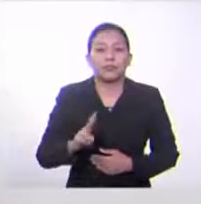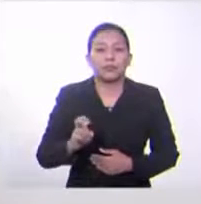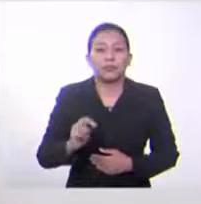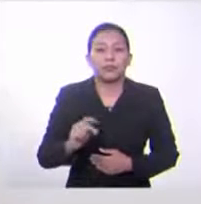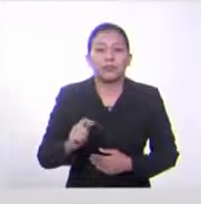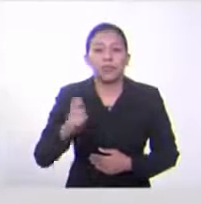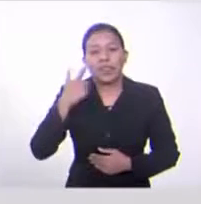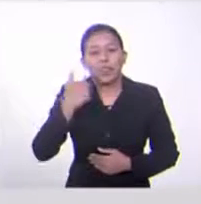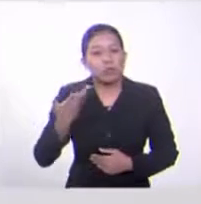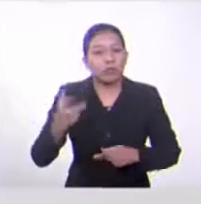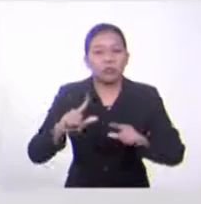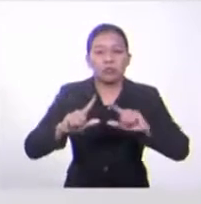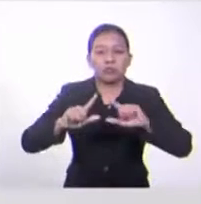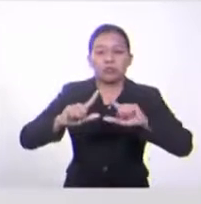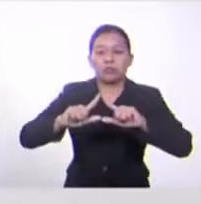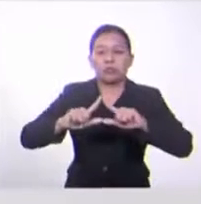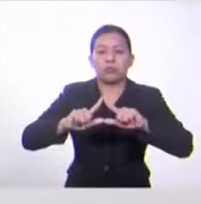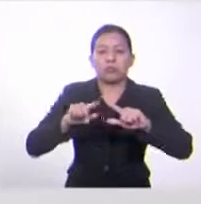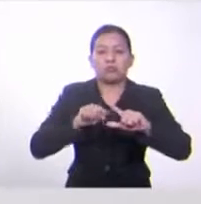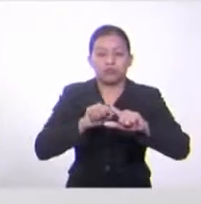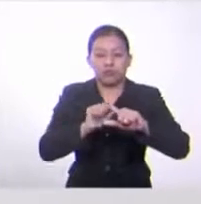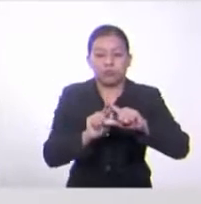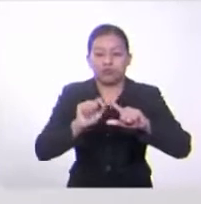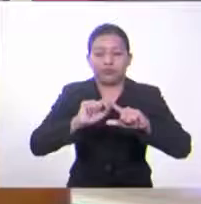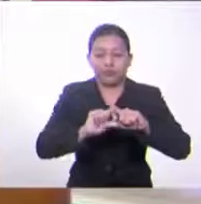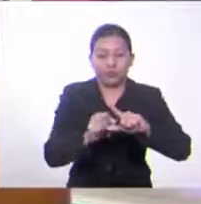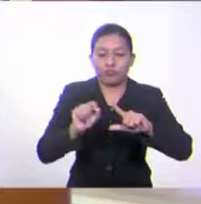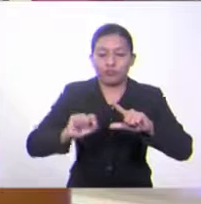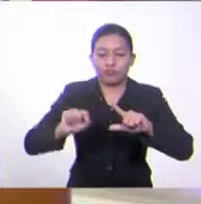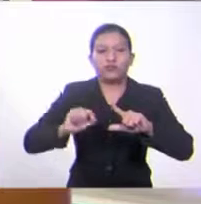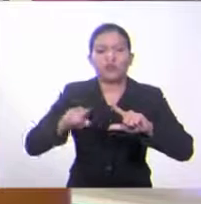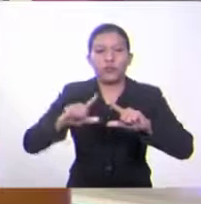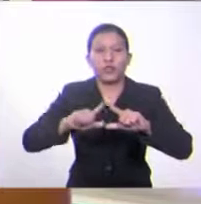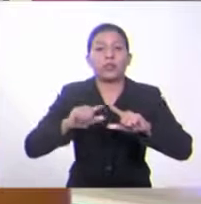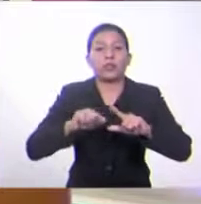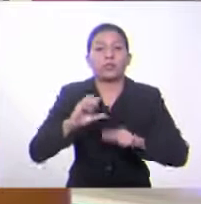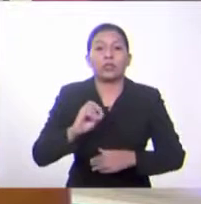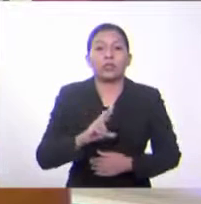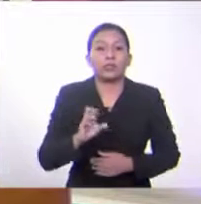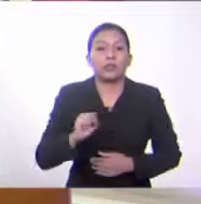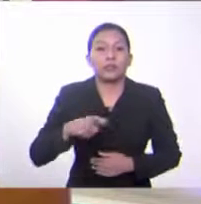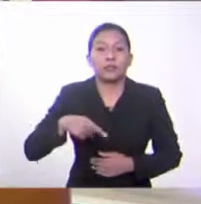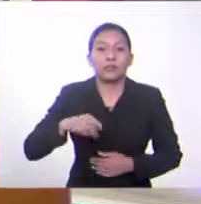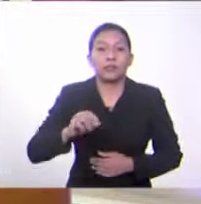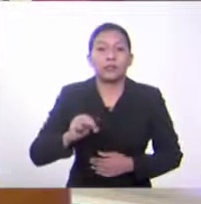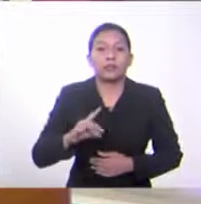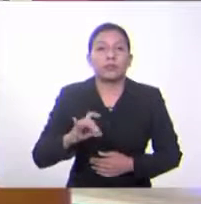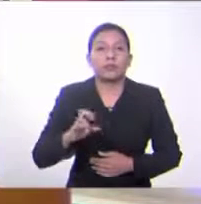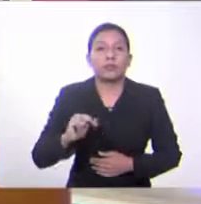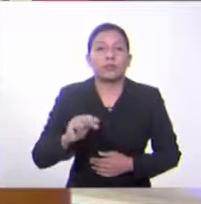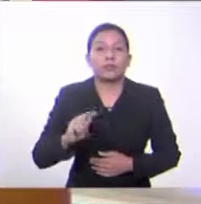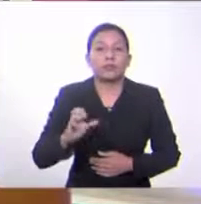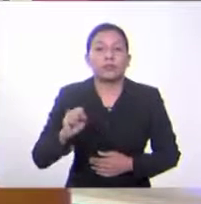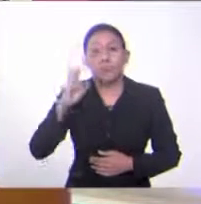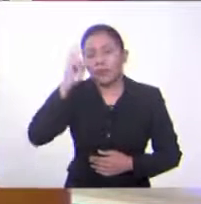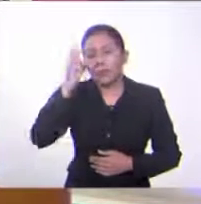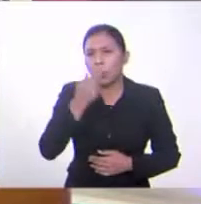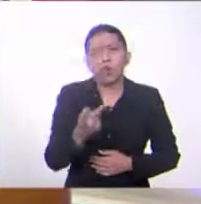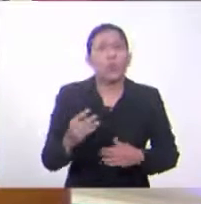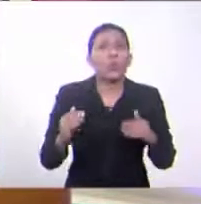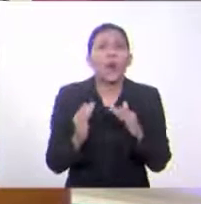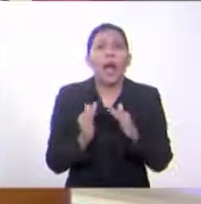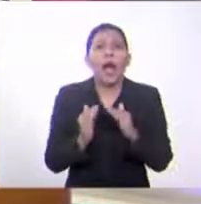si son correspondientes? ¿Qué pasa? ¿Qué pasa? Son iguales. Son